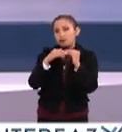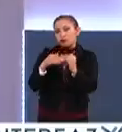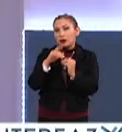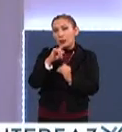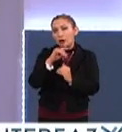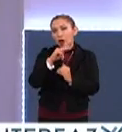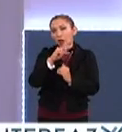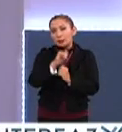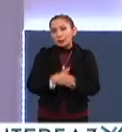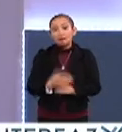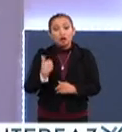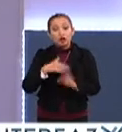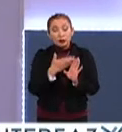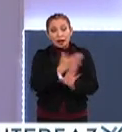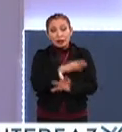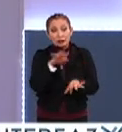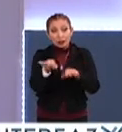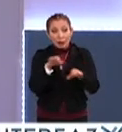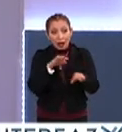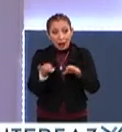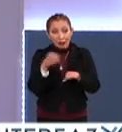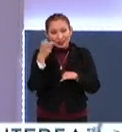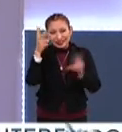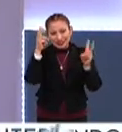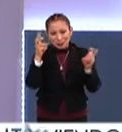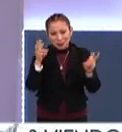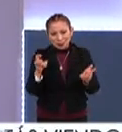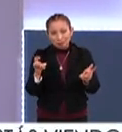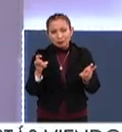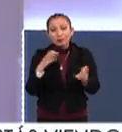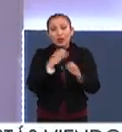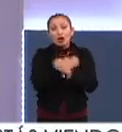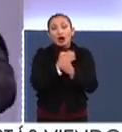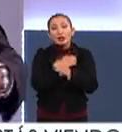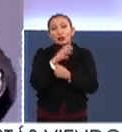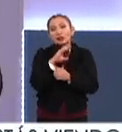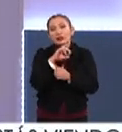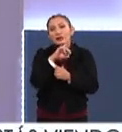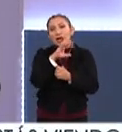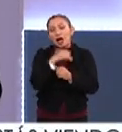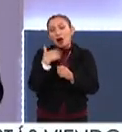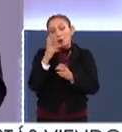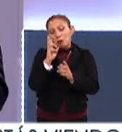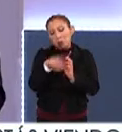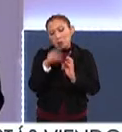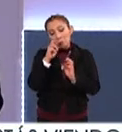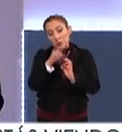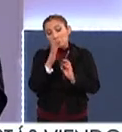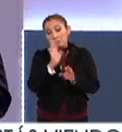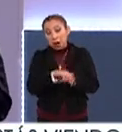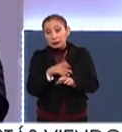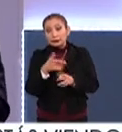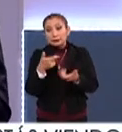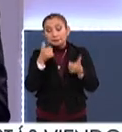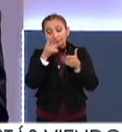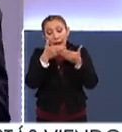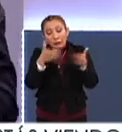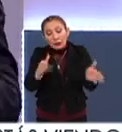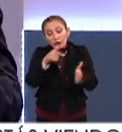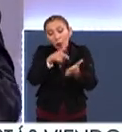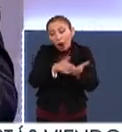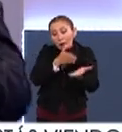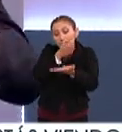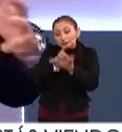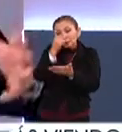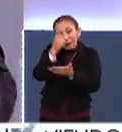si antes estábamos trabajando precisamente en estas temáticas, la educación cívica, pues ahora con más razón, Mauricio, vamos a tener que abrir estos